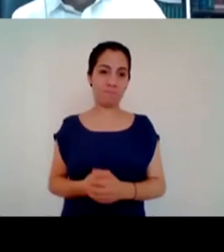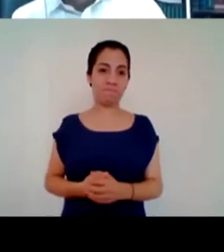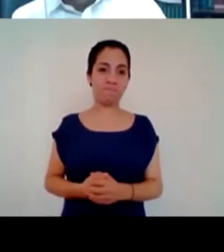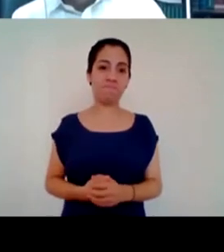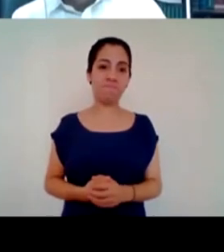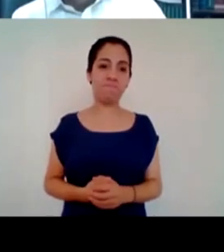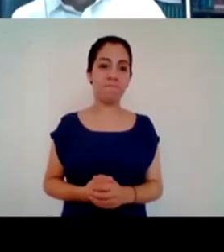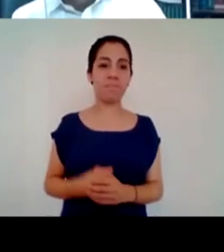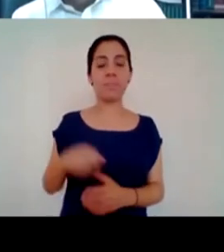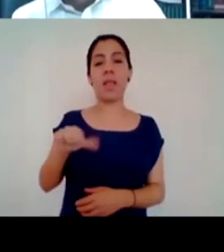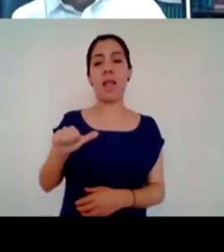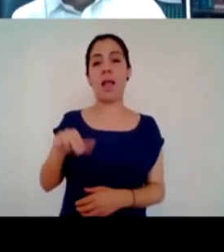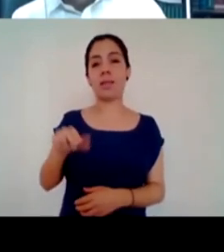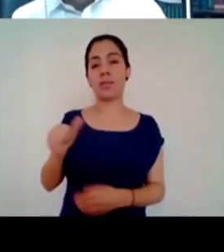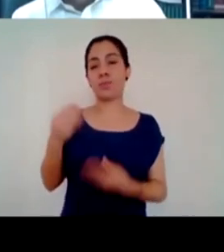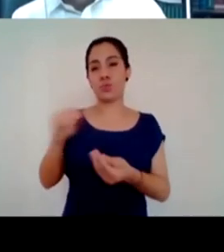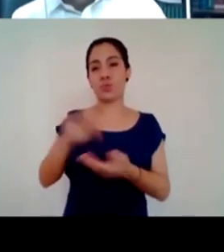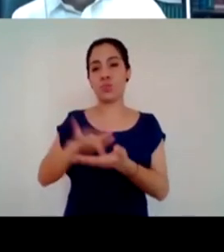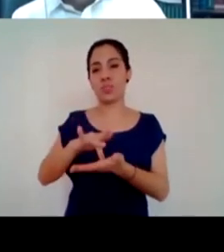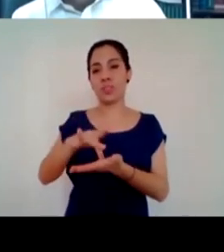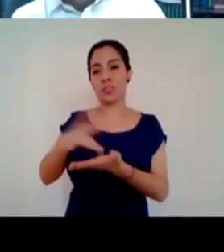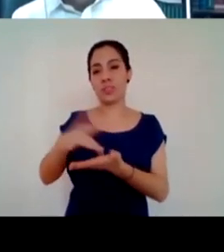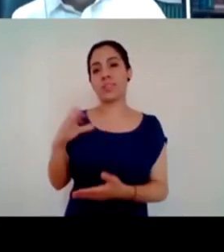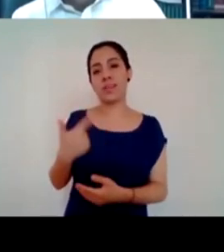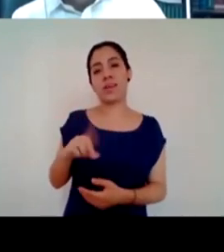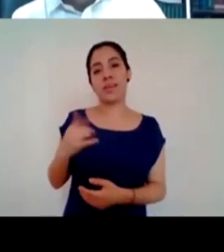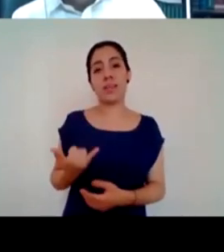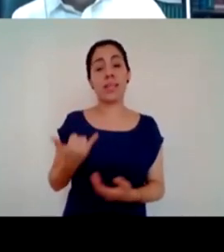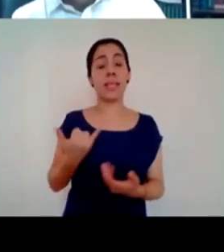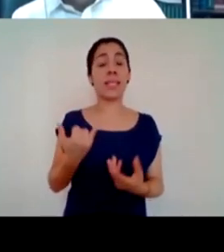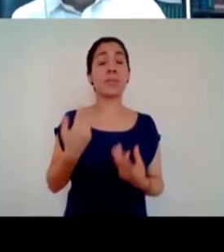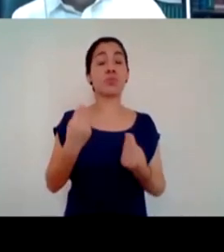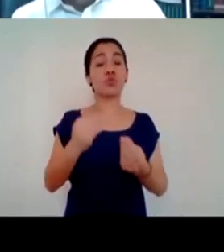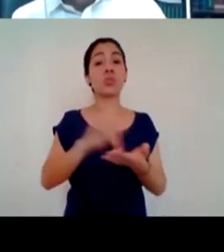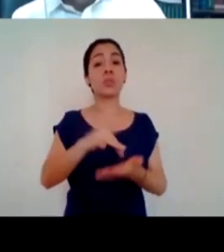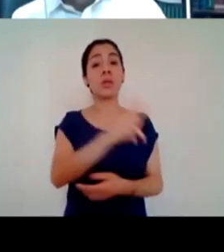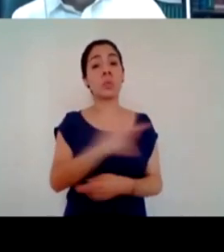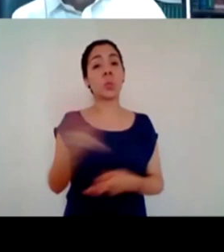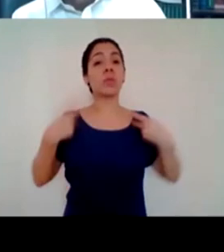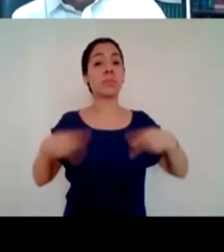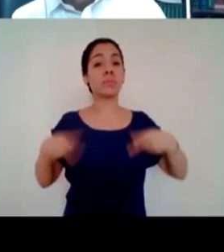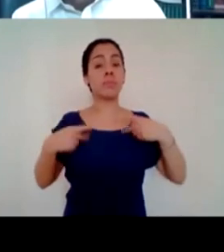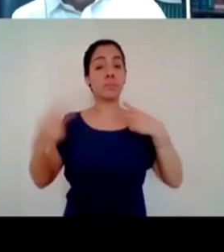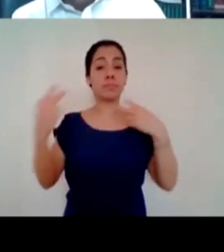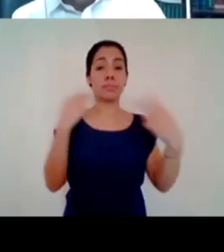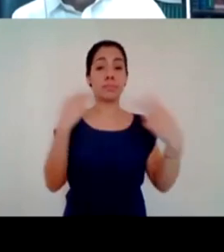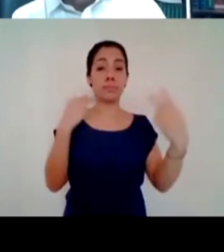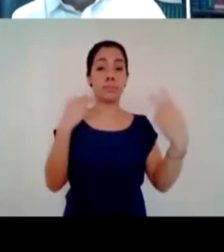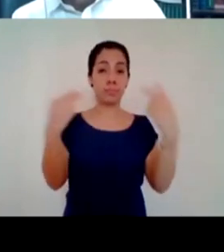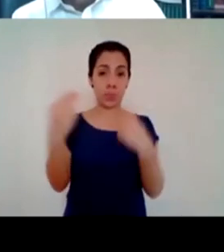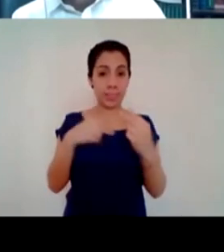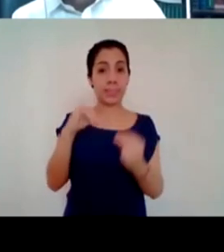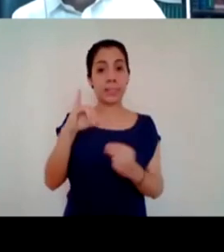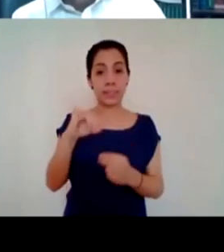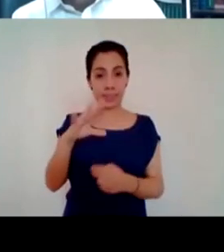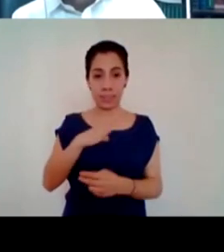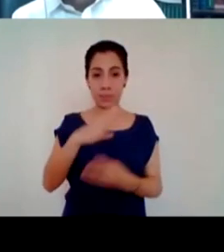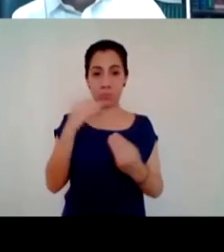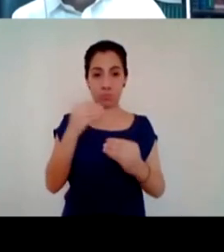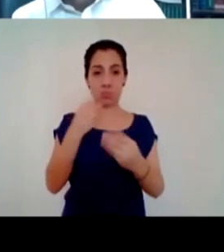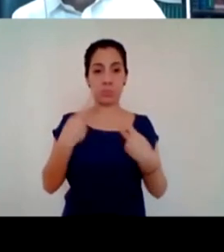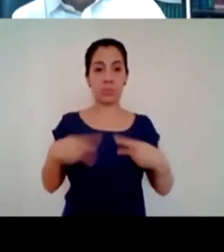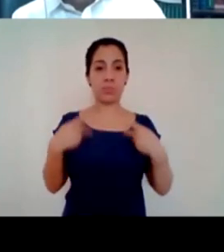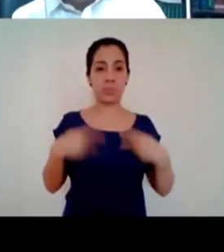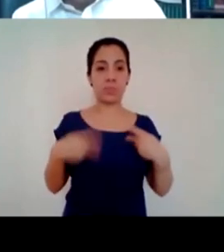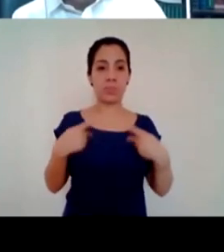gracias, comisionado. Y yo quiero agradecer a todas y todos los que nos están siguiendo. Sí hubo gente, incluso sí hubo gente